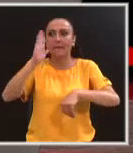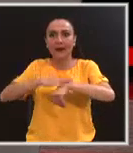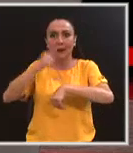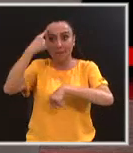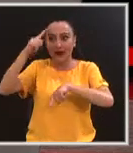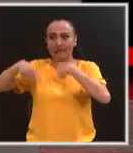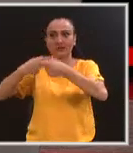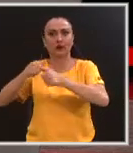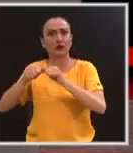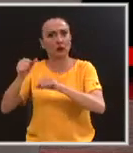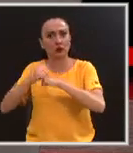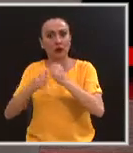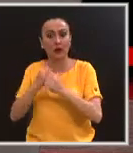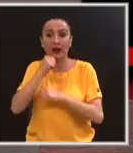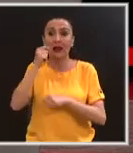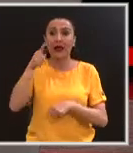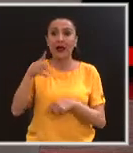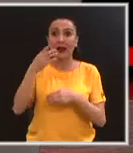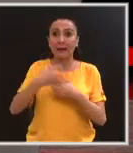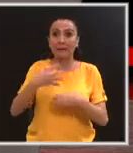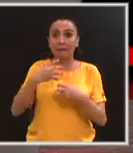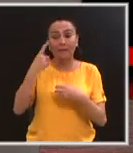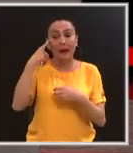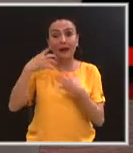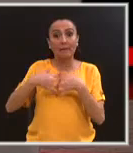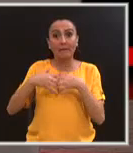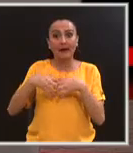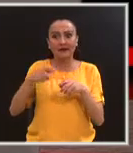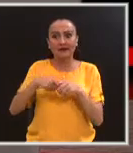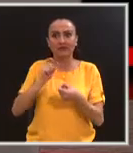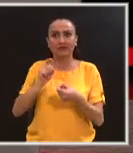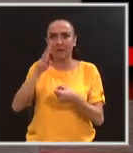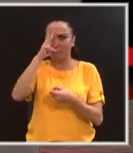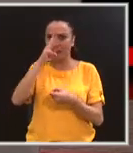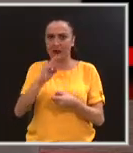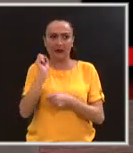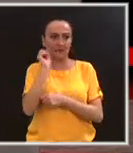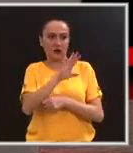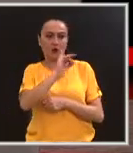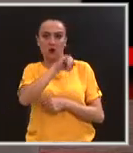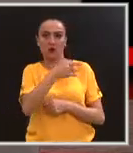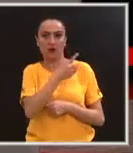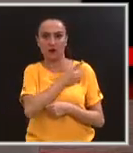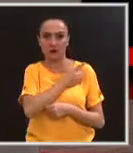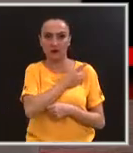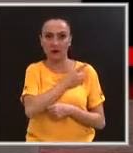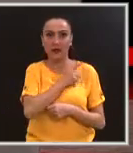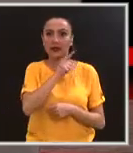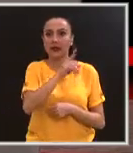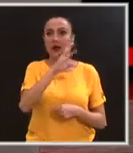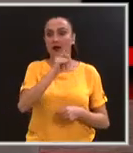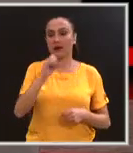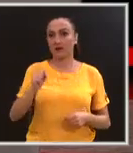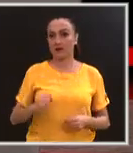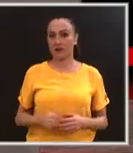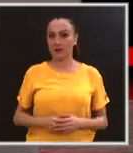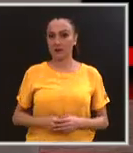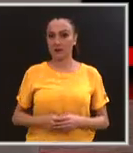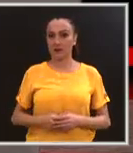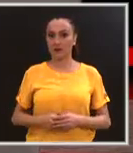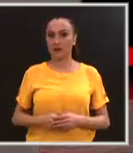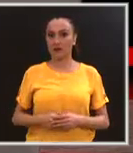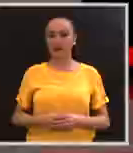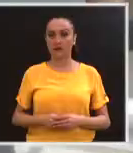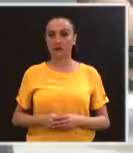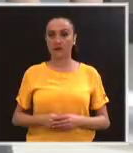construcción la empresa mexicana a cargo se retiró mediante una nota en Ada la junta directiva de la caja costarricense del seguro